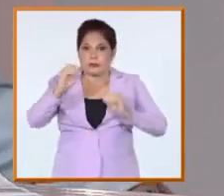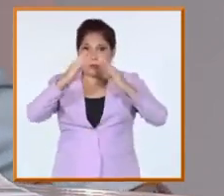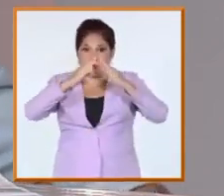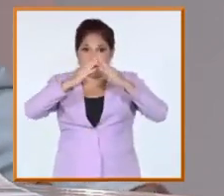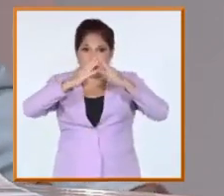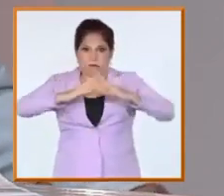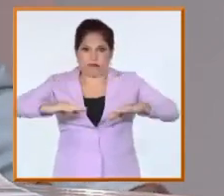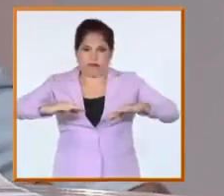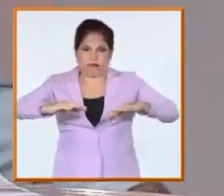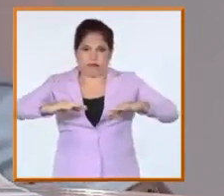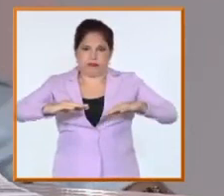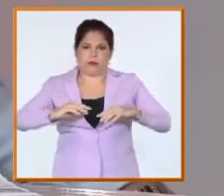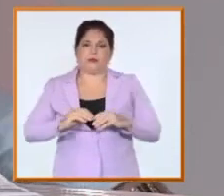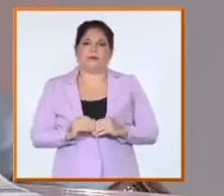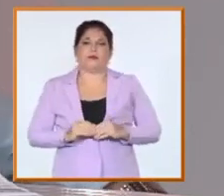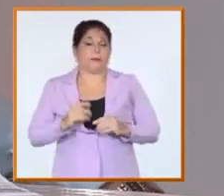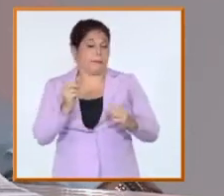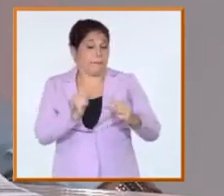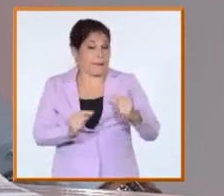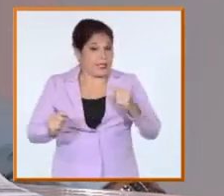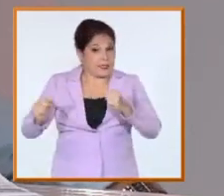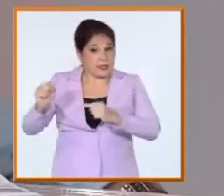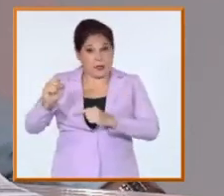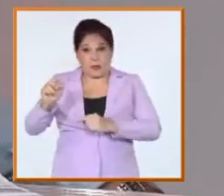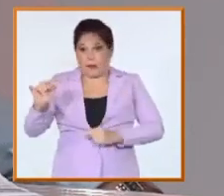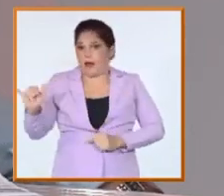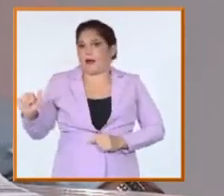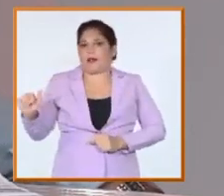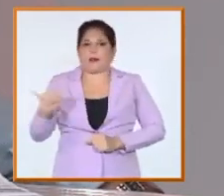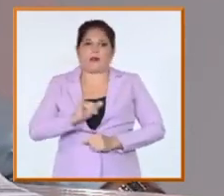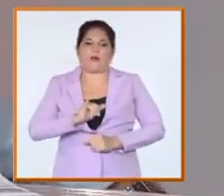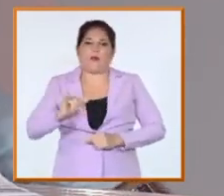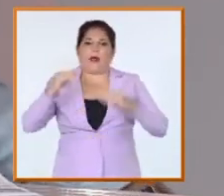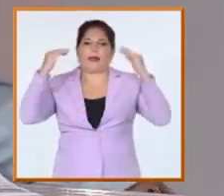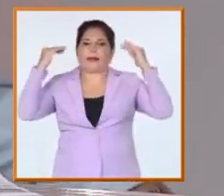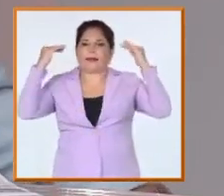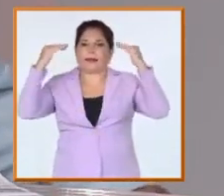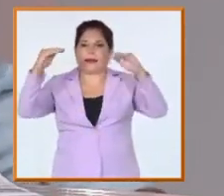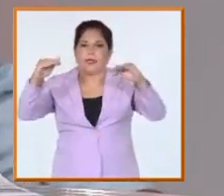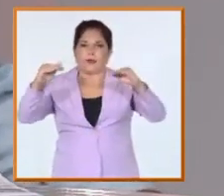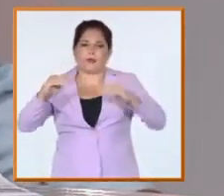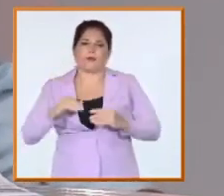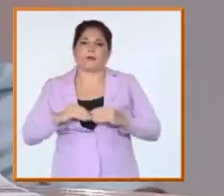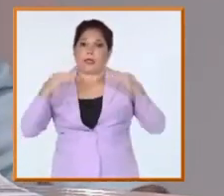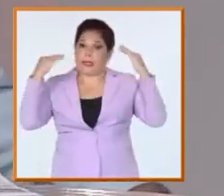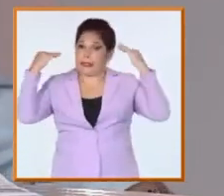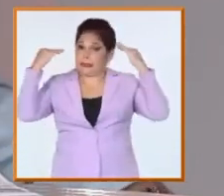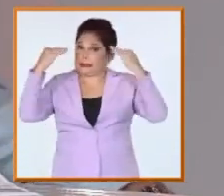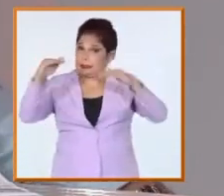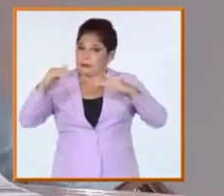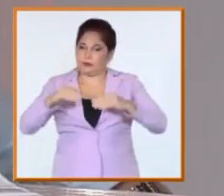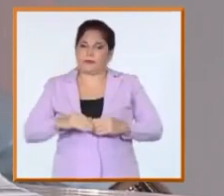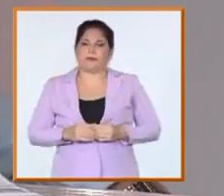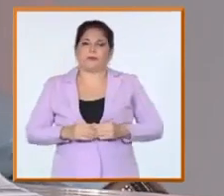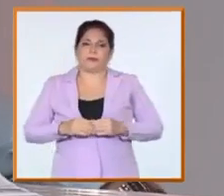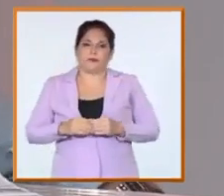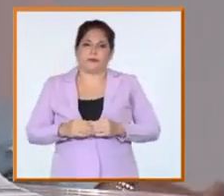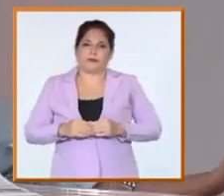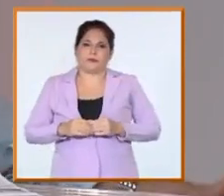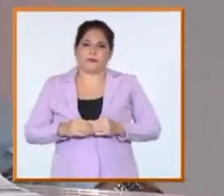totales y fundamentalmente fue también el tema de los techos y techo total y techo y techo parcial